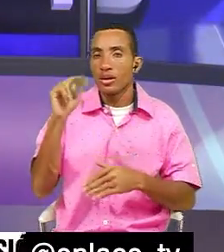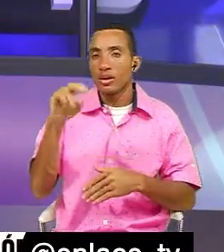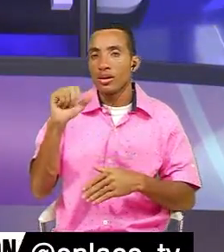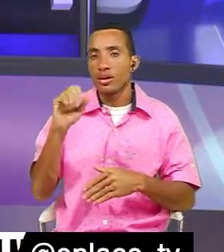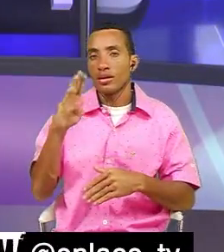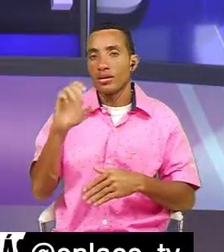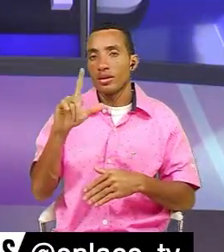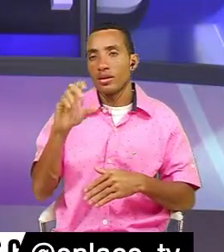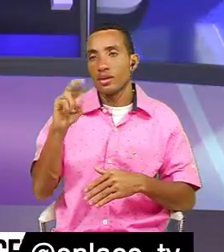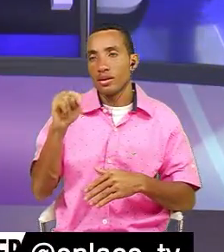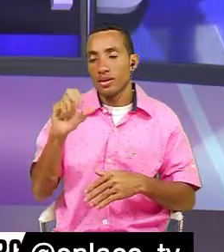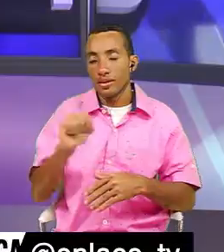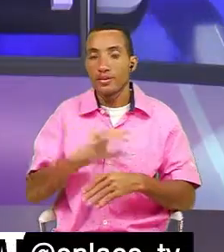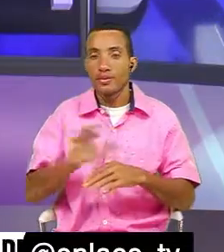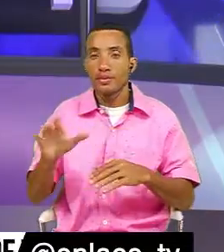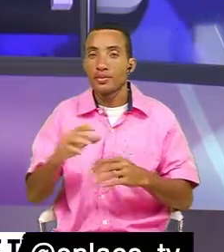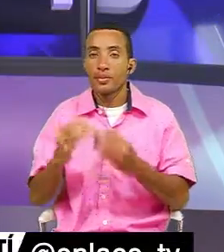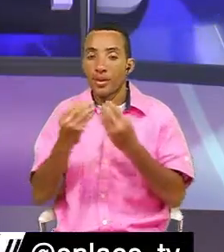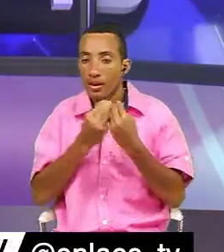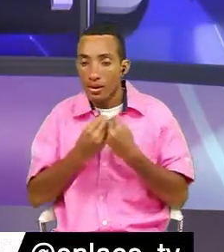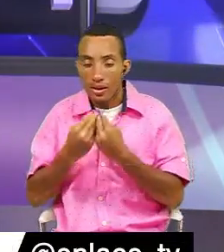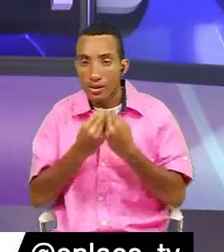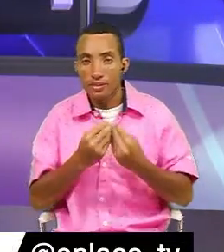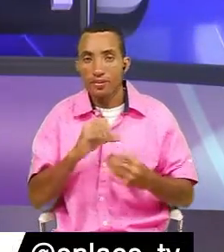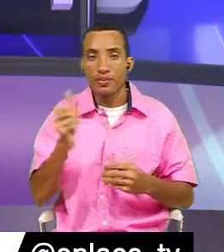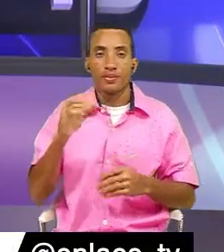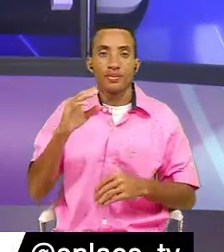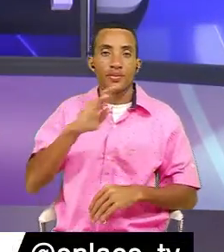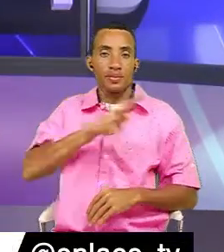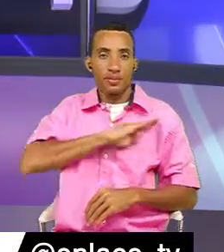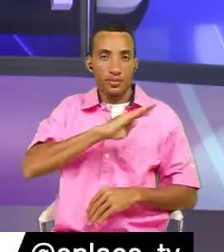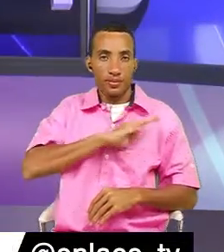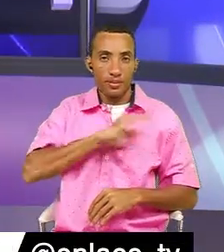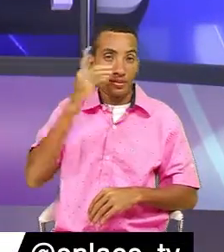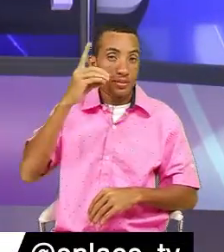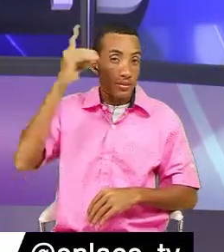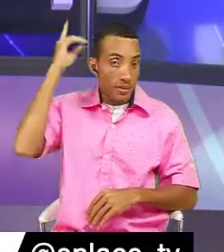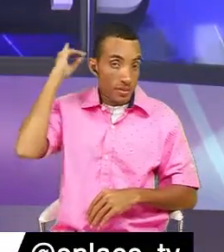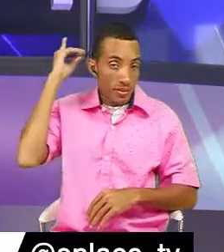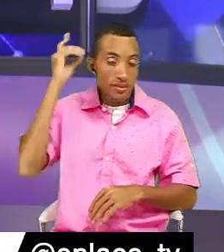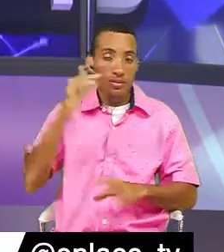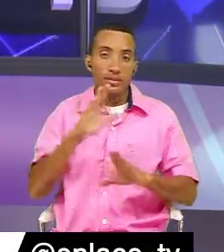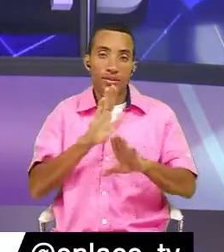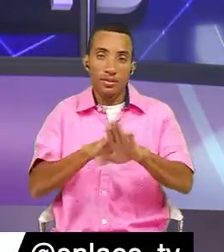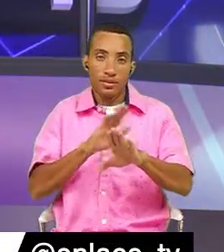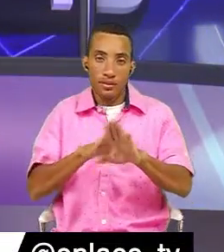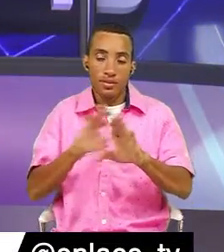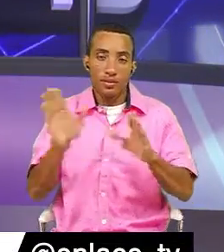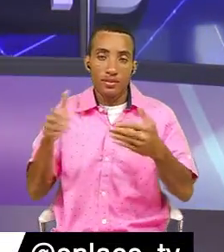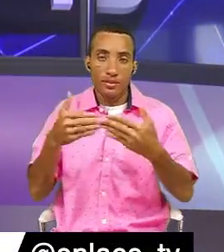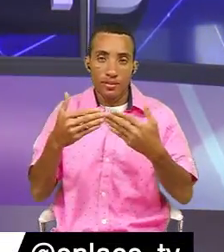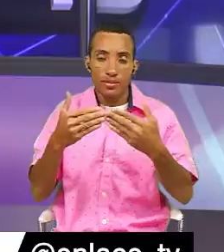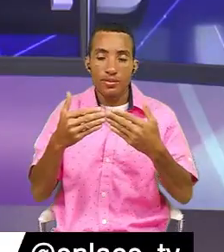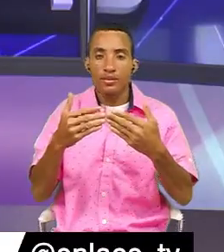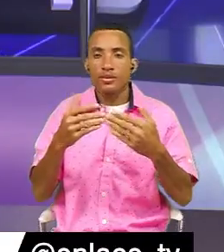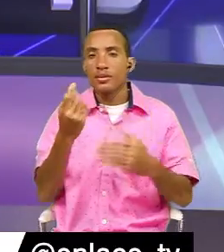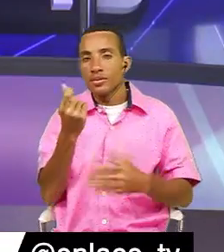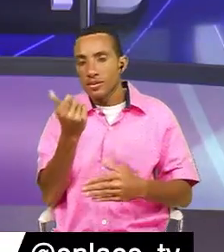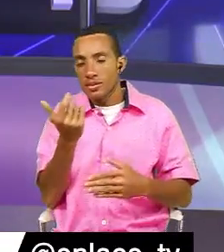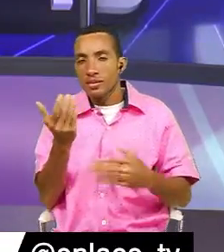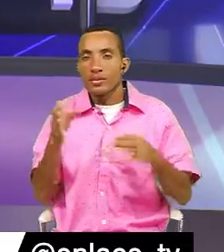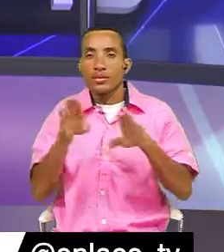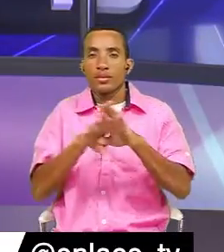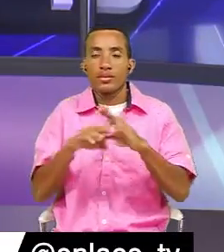concejal Henry Correa. Entre tanto, el alcalde de Barranca Bermeja, Darío Echeverri, se refirió a este cierre financiero de Navelena en el proyecto